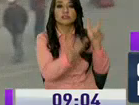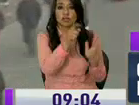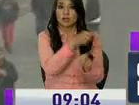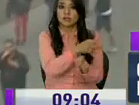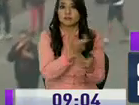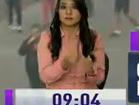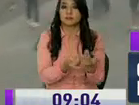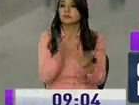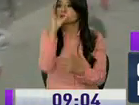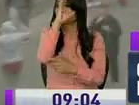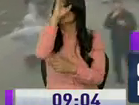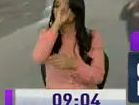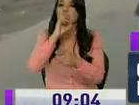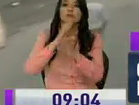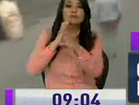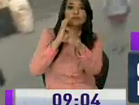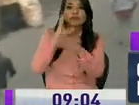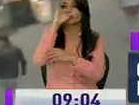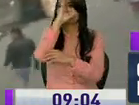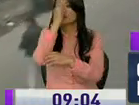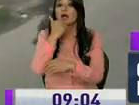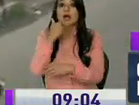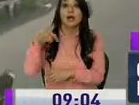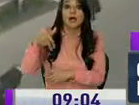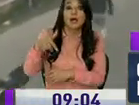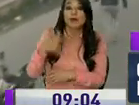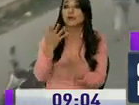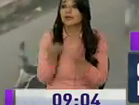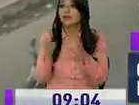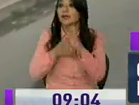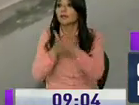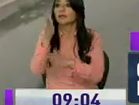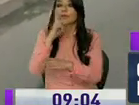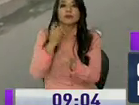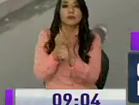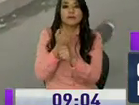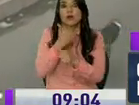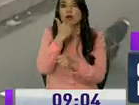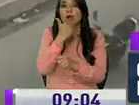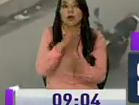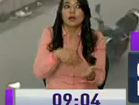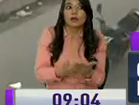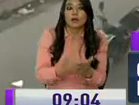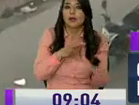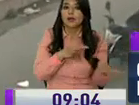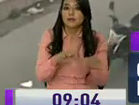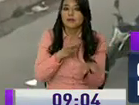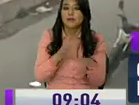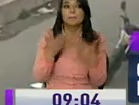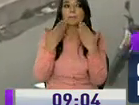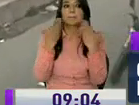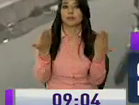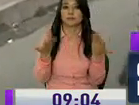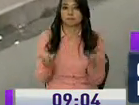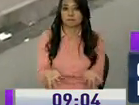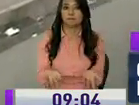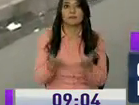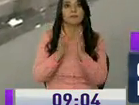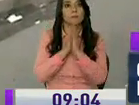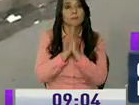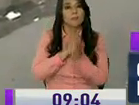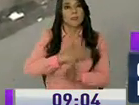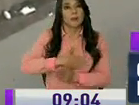se están movilizando a pie para poder conseguir un medio de transporte y llegar a sus lugares de destino. Nos han podido